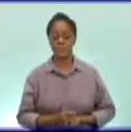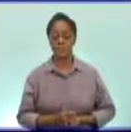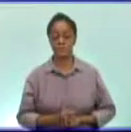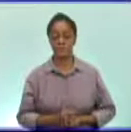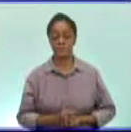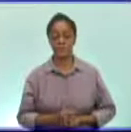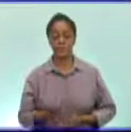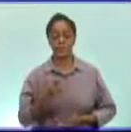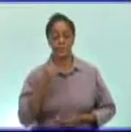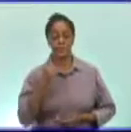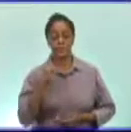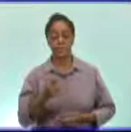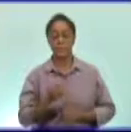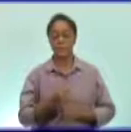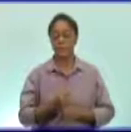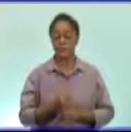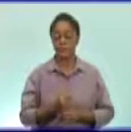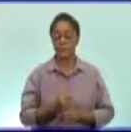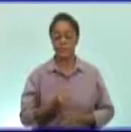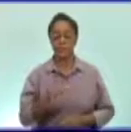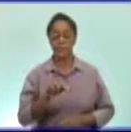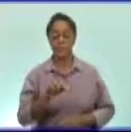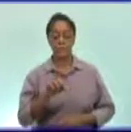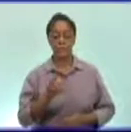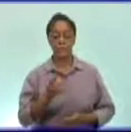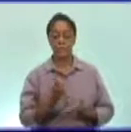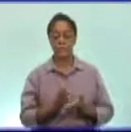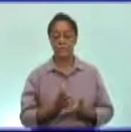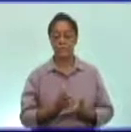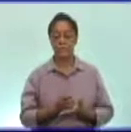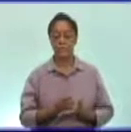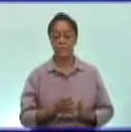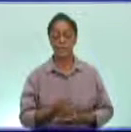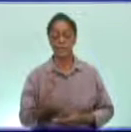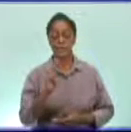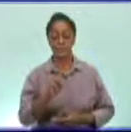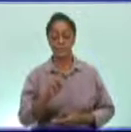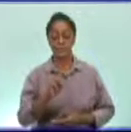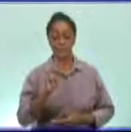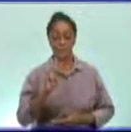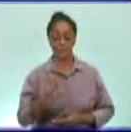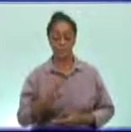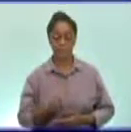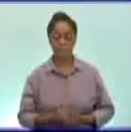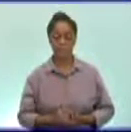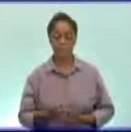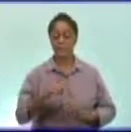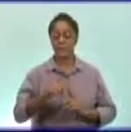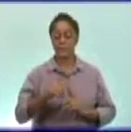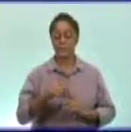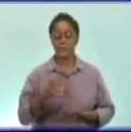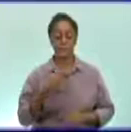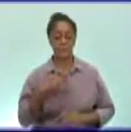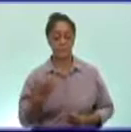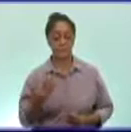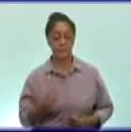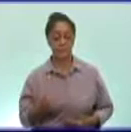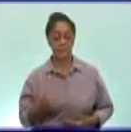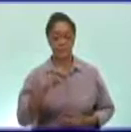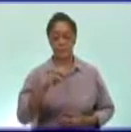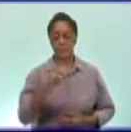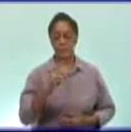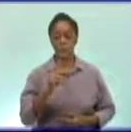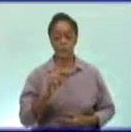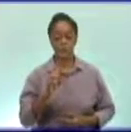Vamos a trabajar con la última clase de la unidad 3 y el tema es